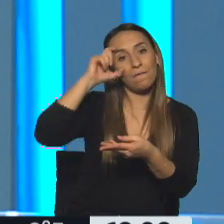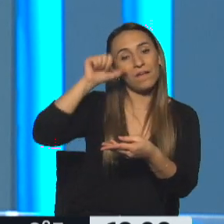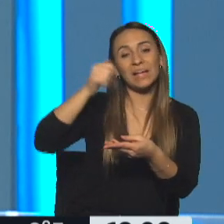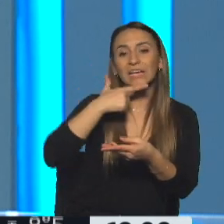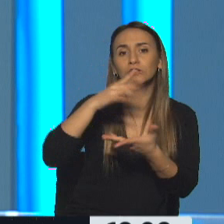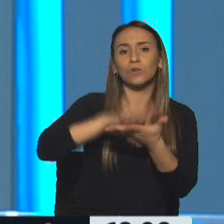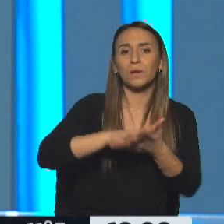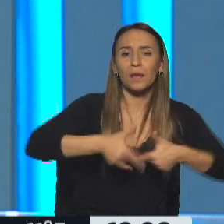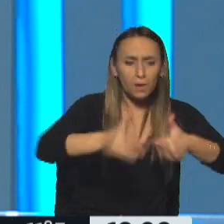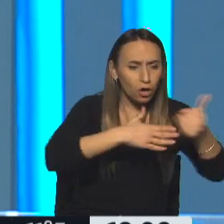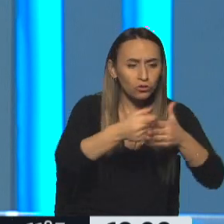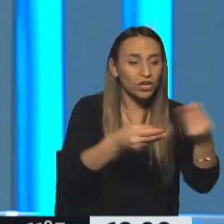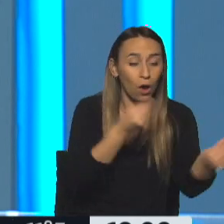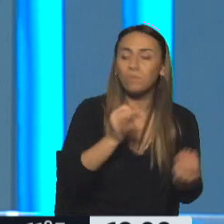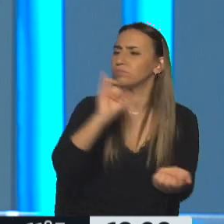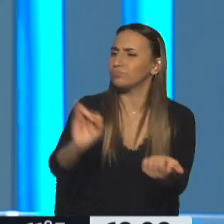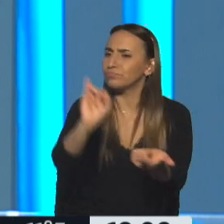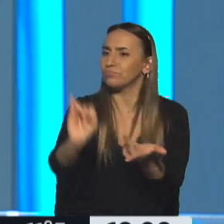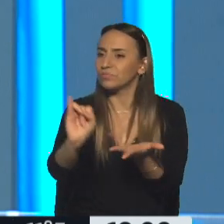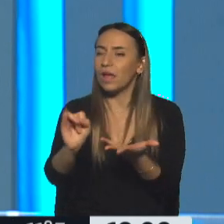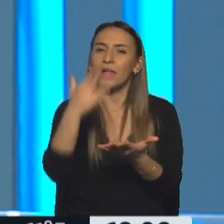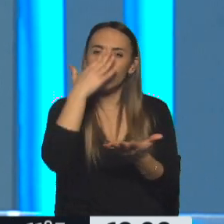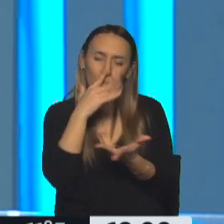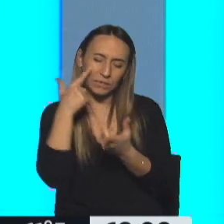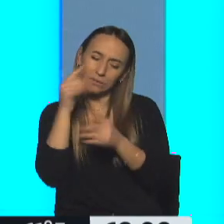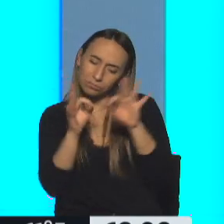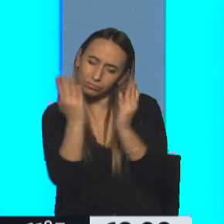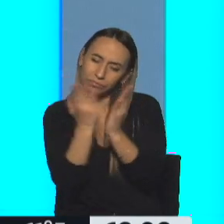y después de ahí las conclusiones para determinar si aquí hubo o no hubo delito. Bien, gracias Néstor.